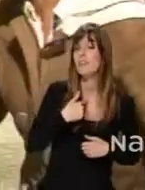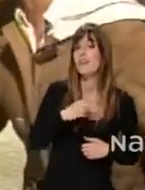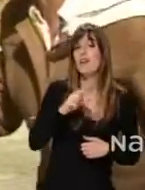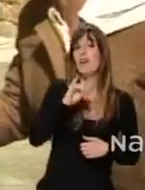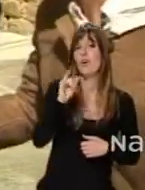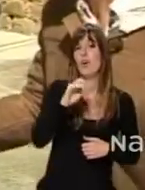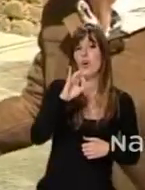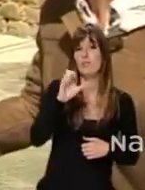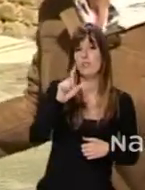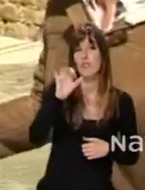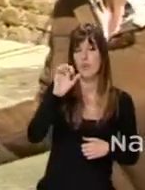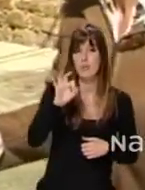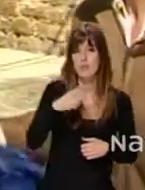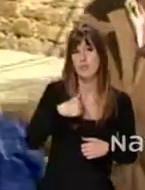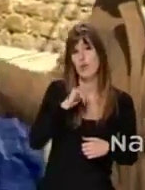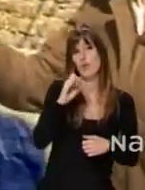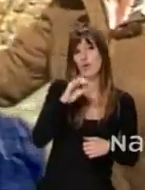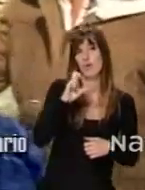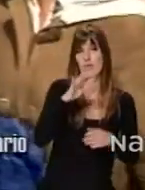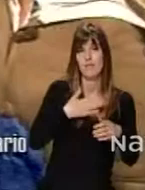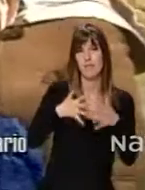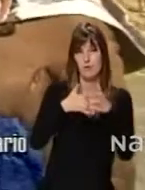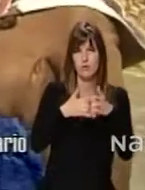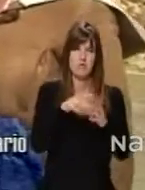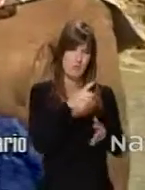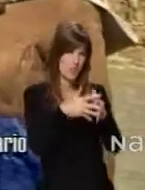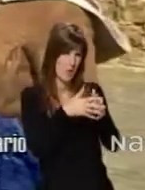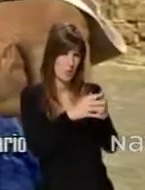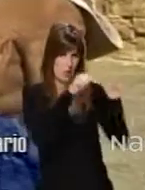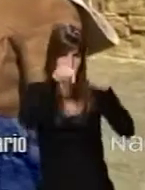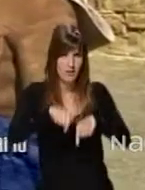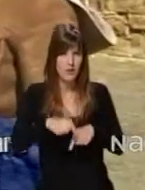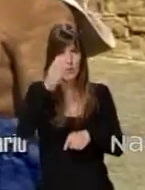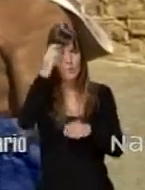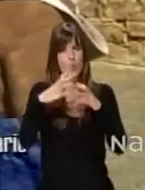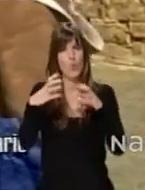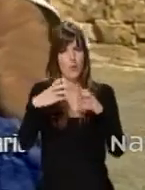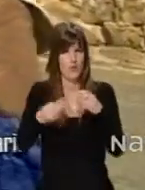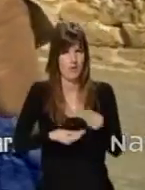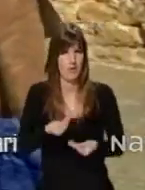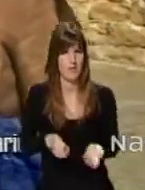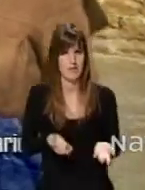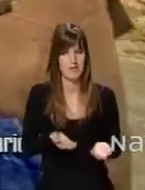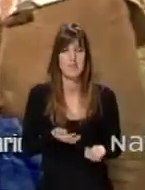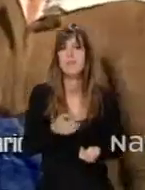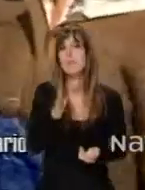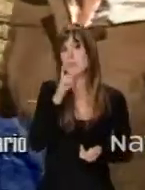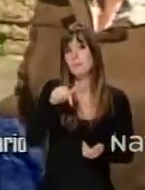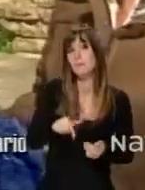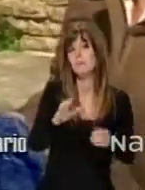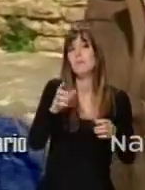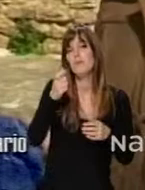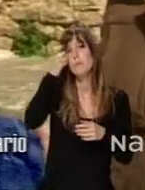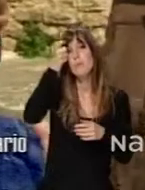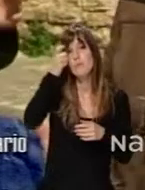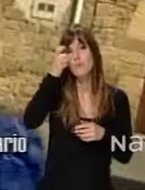¿Joseph? De los Estados Unidos, sí. ¿Y qué hace Joseph de los Estados Unidos aquí en Urroz? Pues es que en Urroz está una comunidad religiosa, no